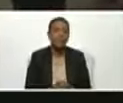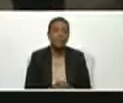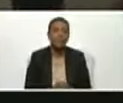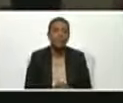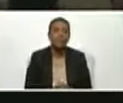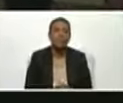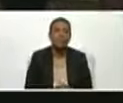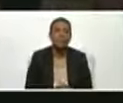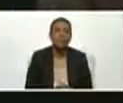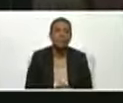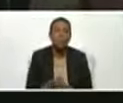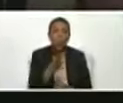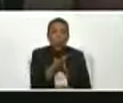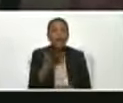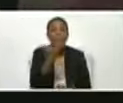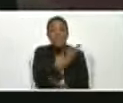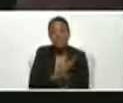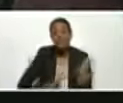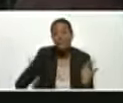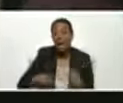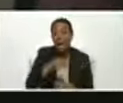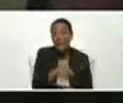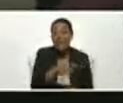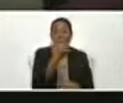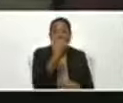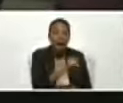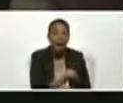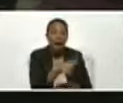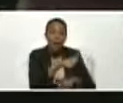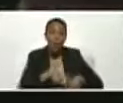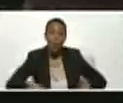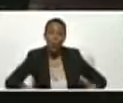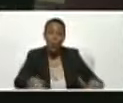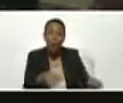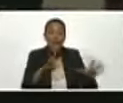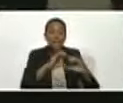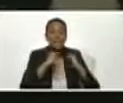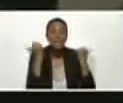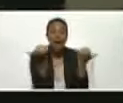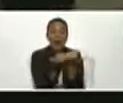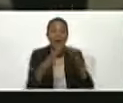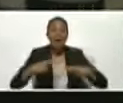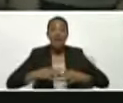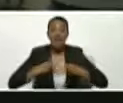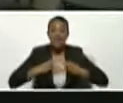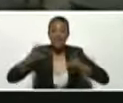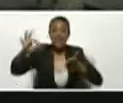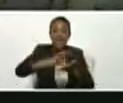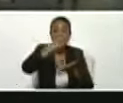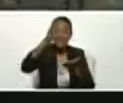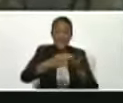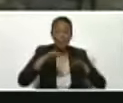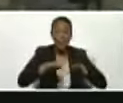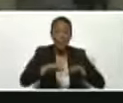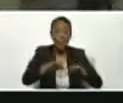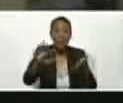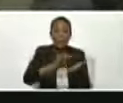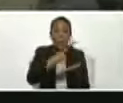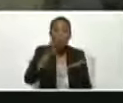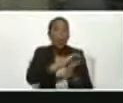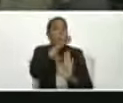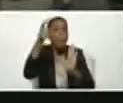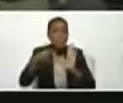niñas Bueno mi presidente acá tiene la sala textil como puede ver fue